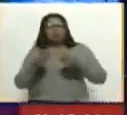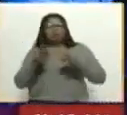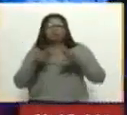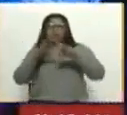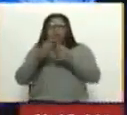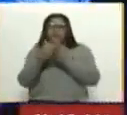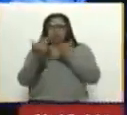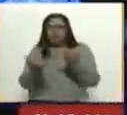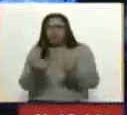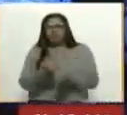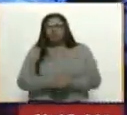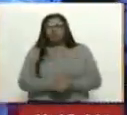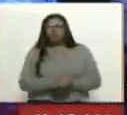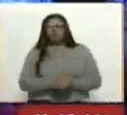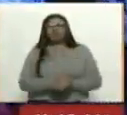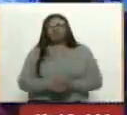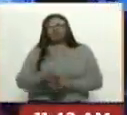complejos